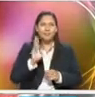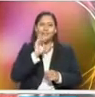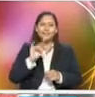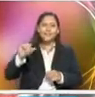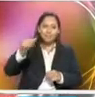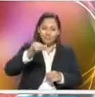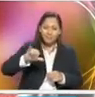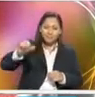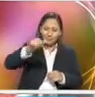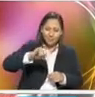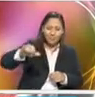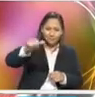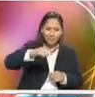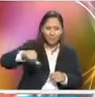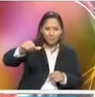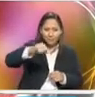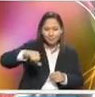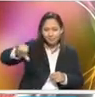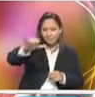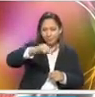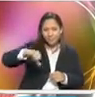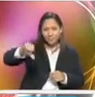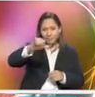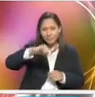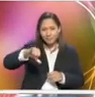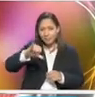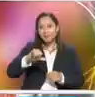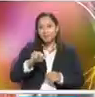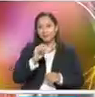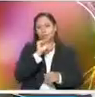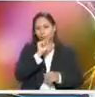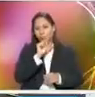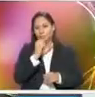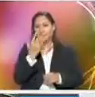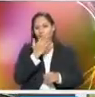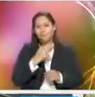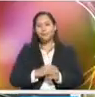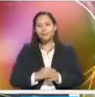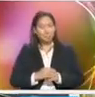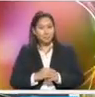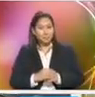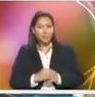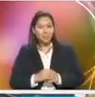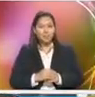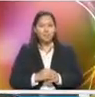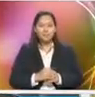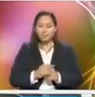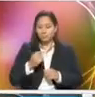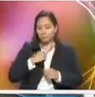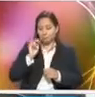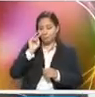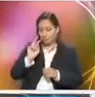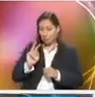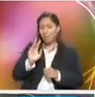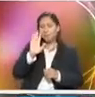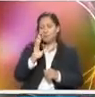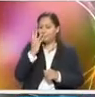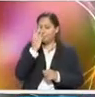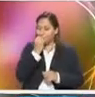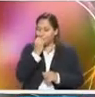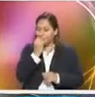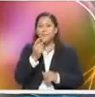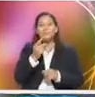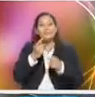pasadita. Para terminarlo, unas bolsitas. Y queda bueno. Bueno, ¿No? pues ¿Cómo la ves? lo Diferente, veo, ¿no? se ve súper lindo,